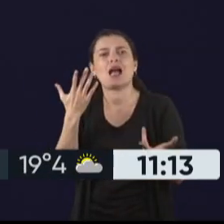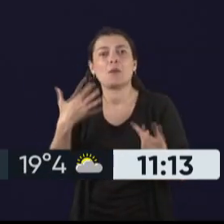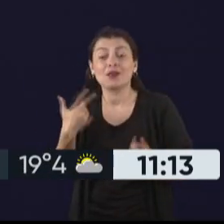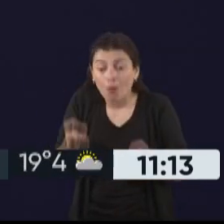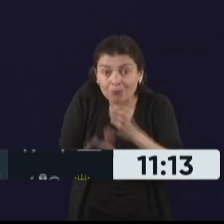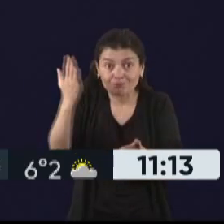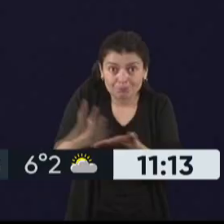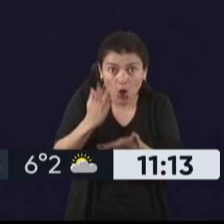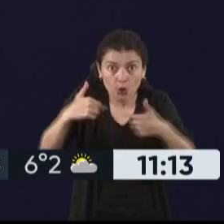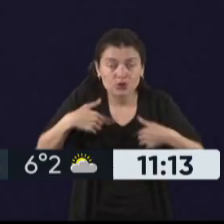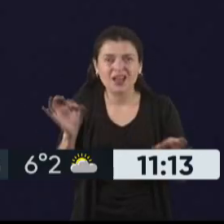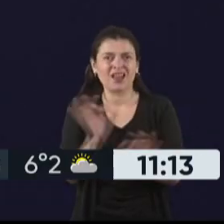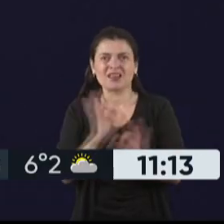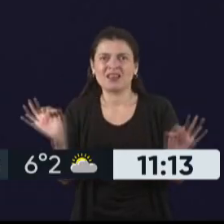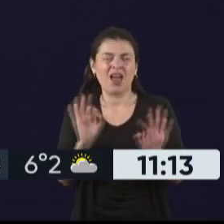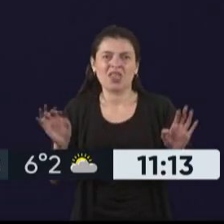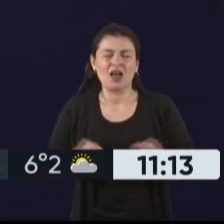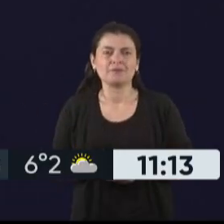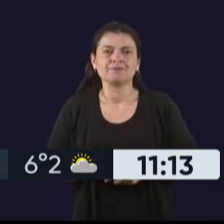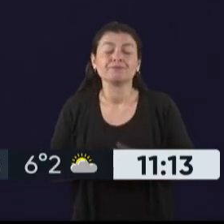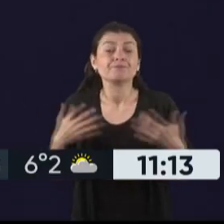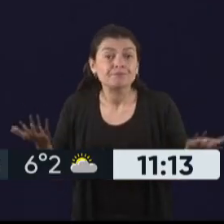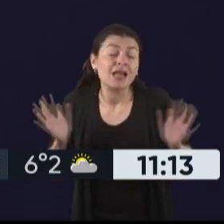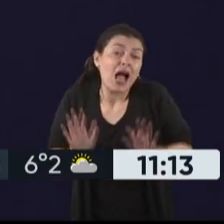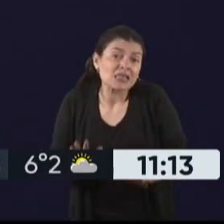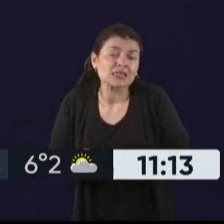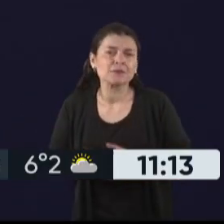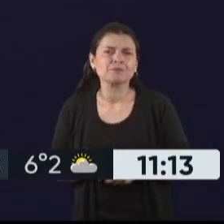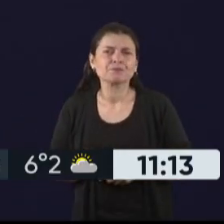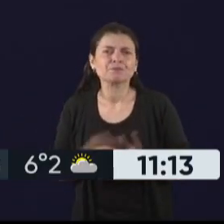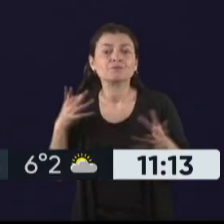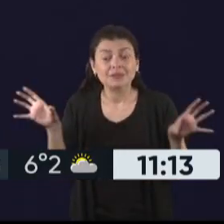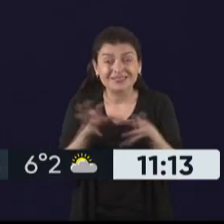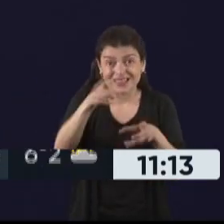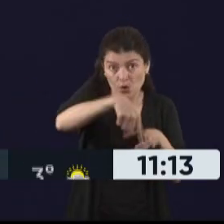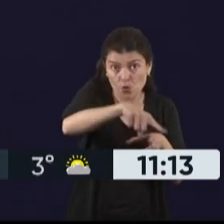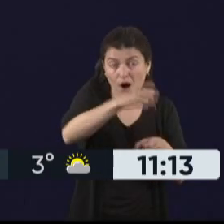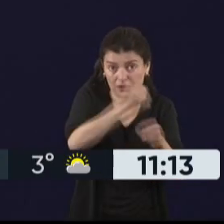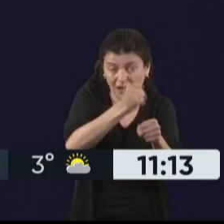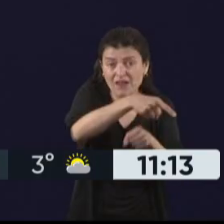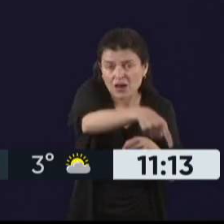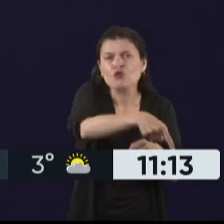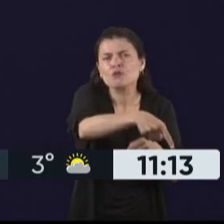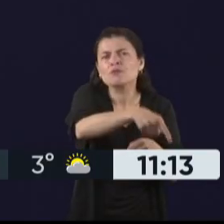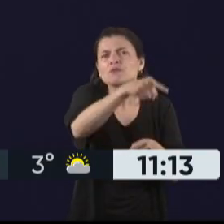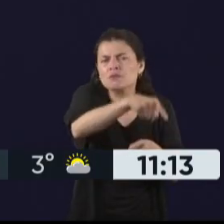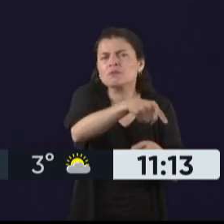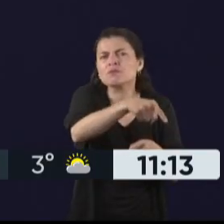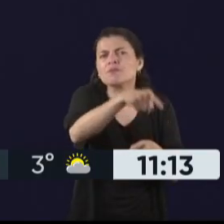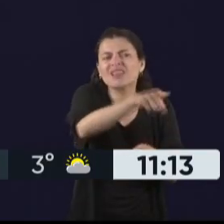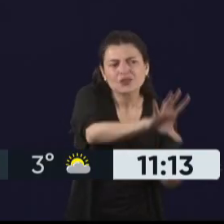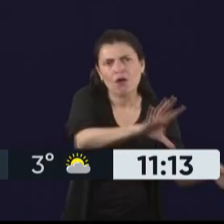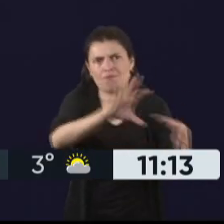productiva propiamente dicha. Tal es así que este organismo, repito, que se relaciona con